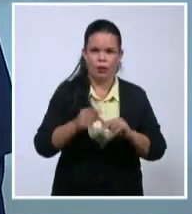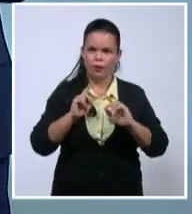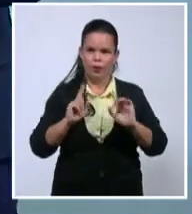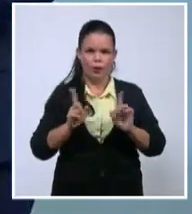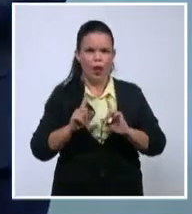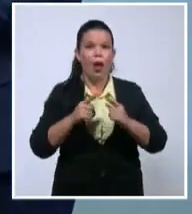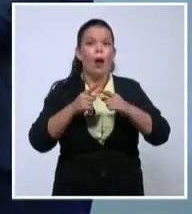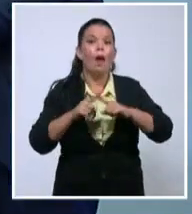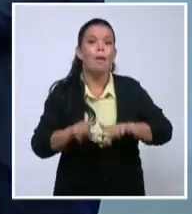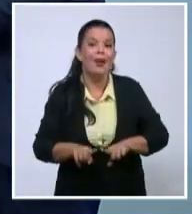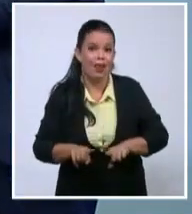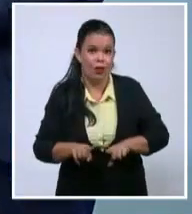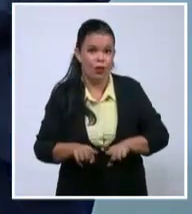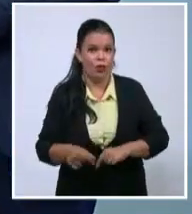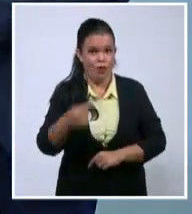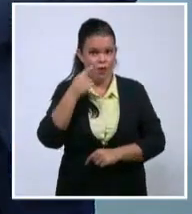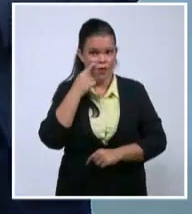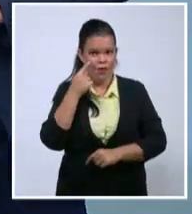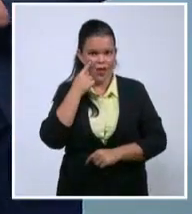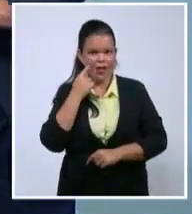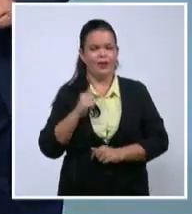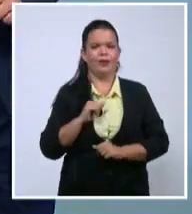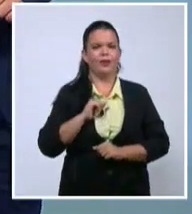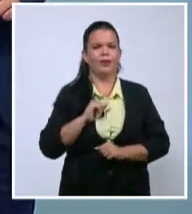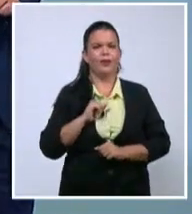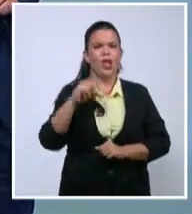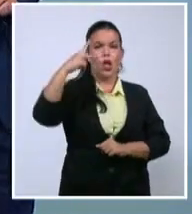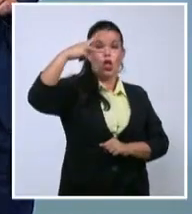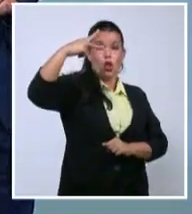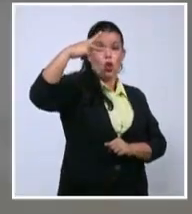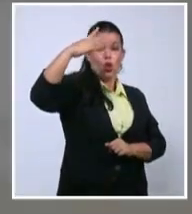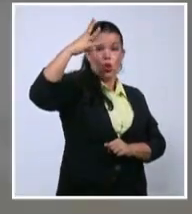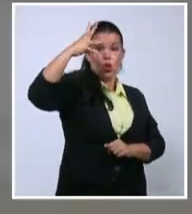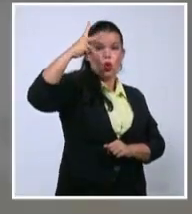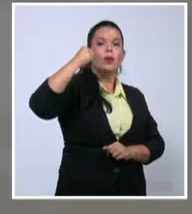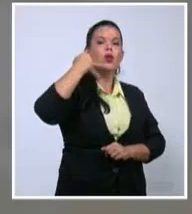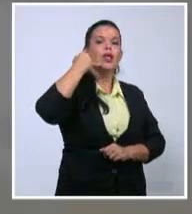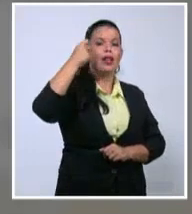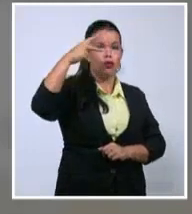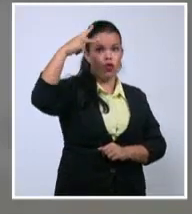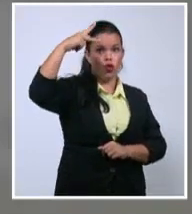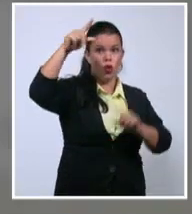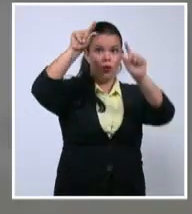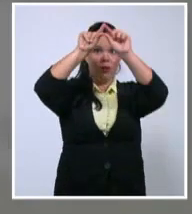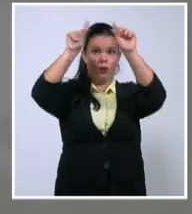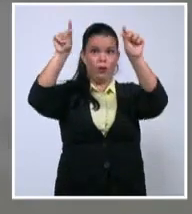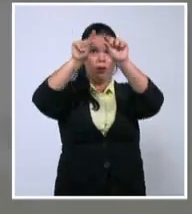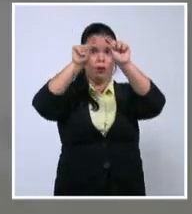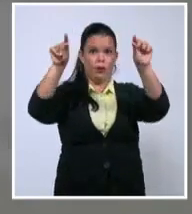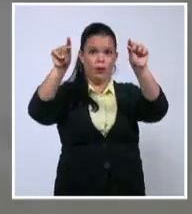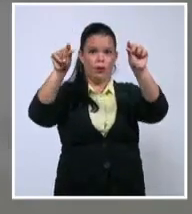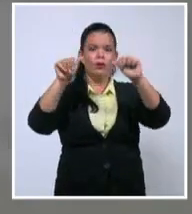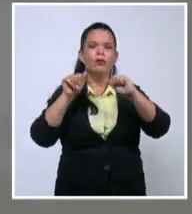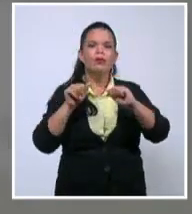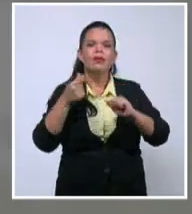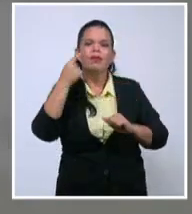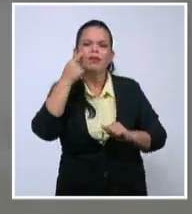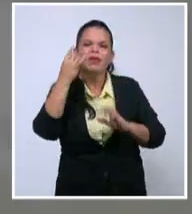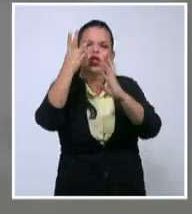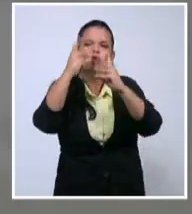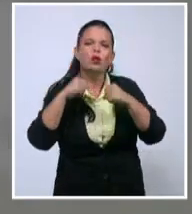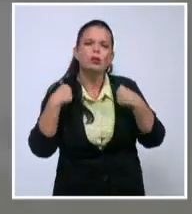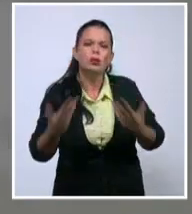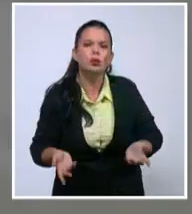Pero casualmente, véanlo de nuevo. Miren, los dos primeros números de teléfonos tienen el código 1 delante. El código